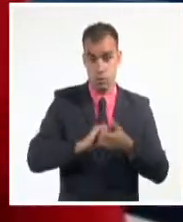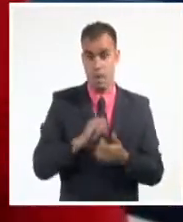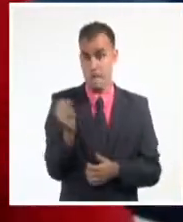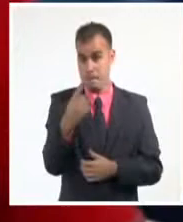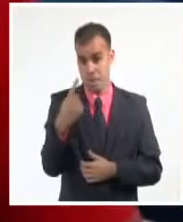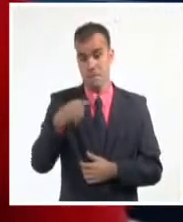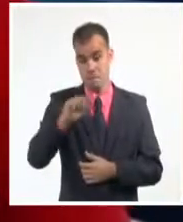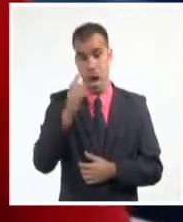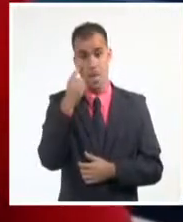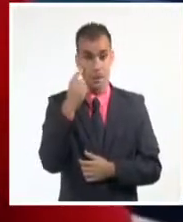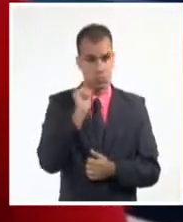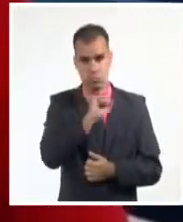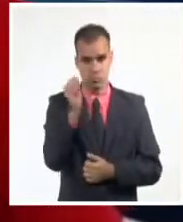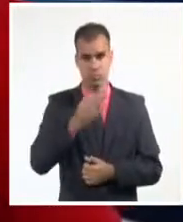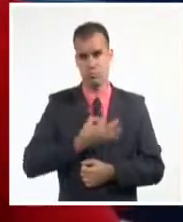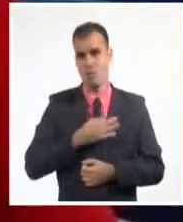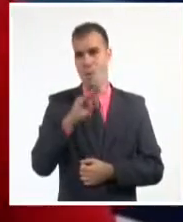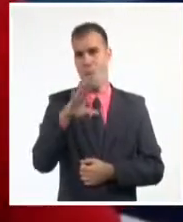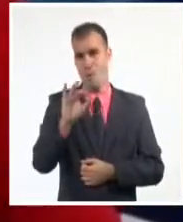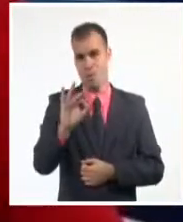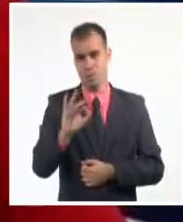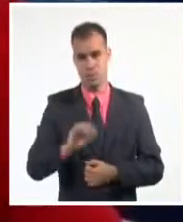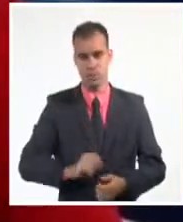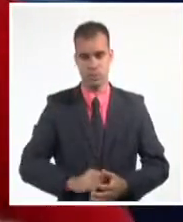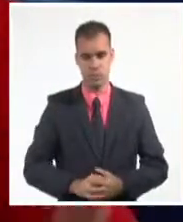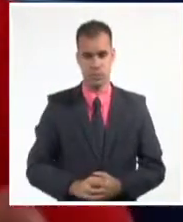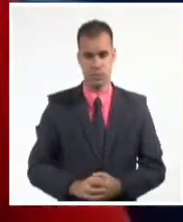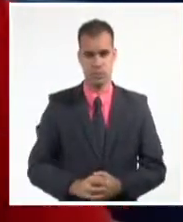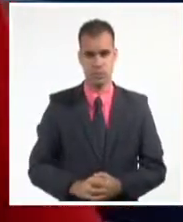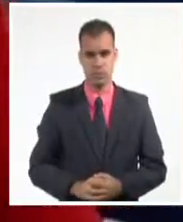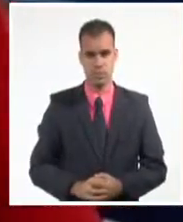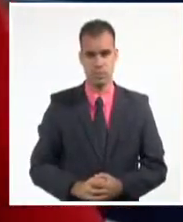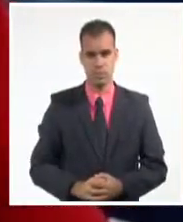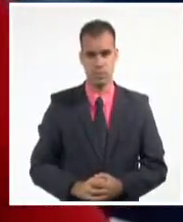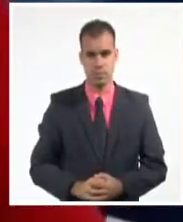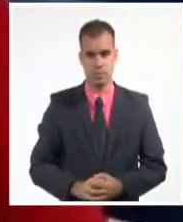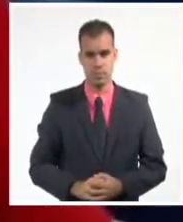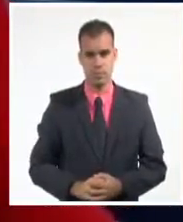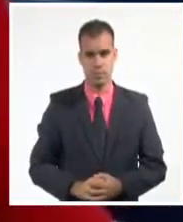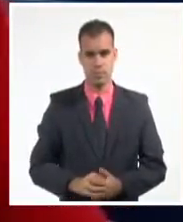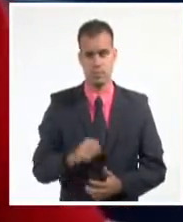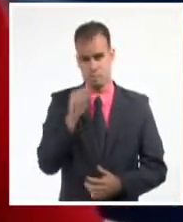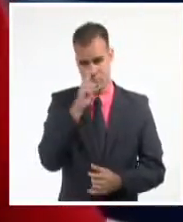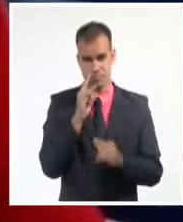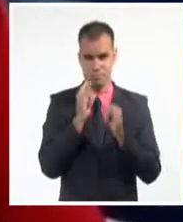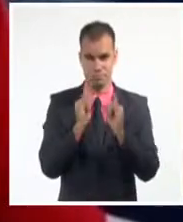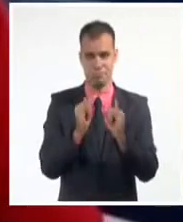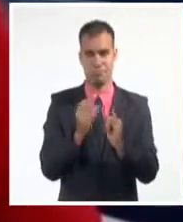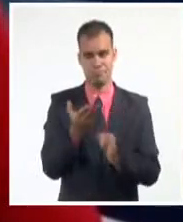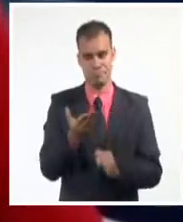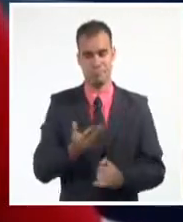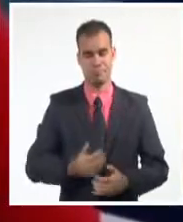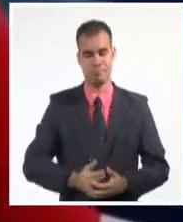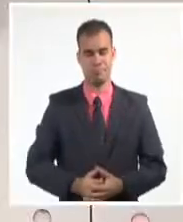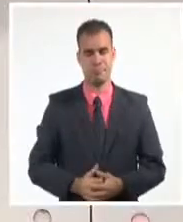por bronce aquí en los primeros Juegos Panamericanos Junior. Te devuelvo la señal directamente desde Cali, Colombia.